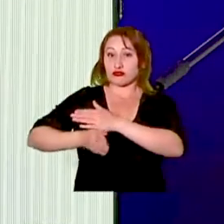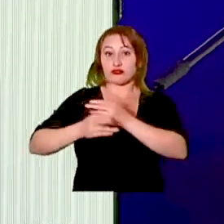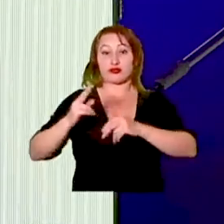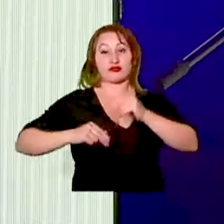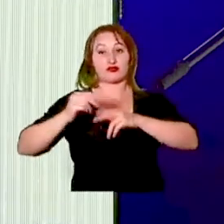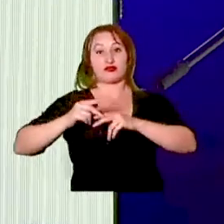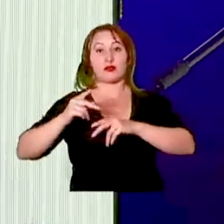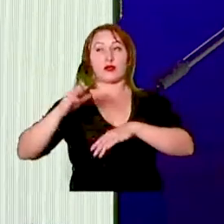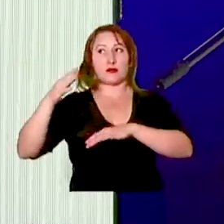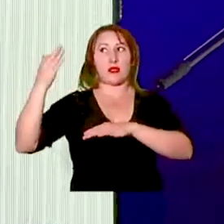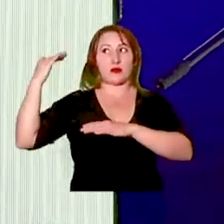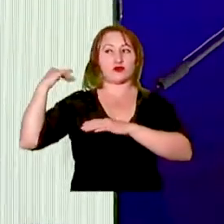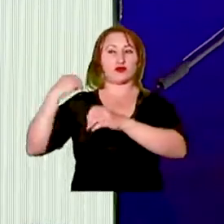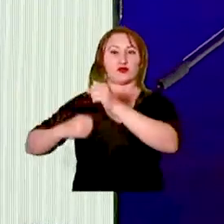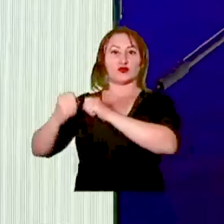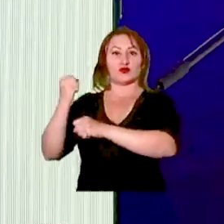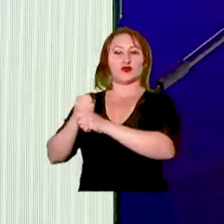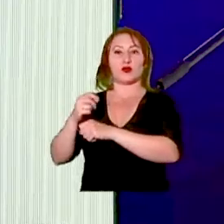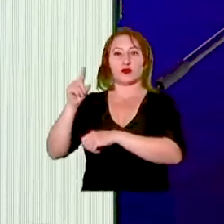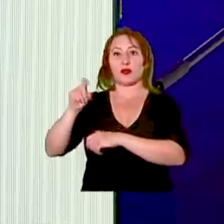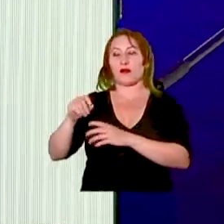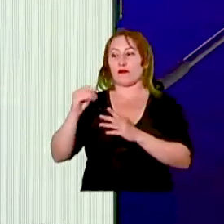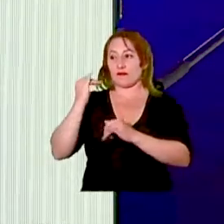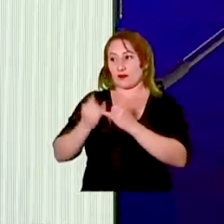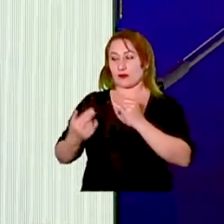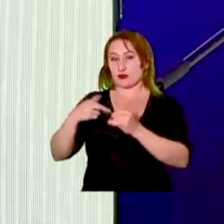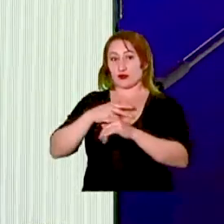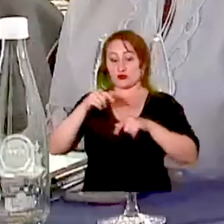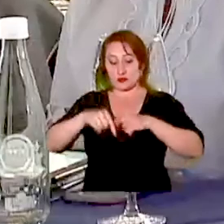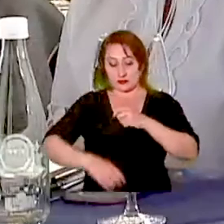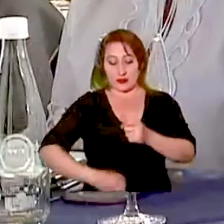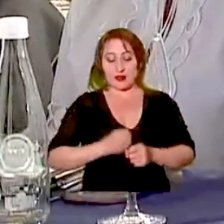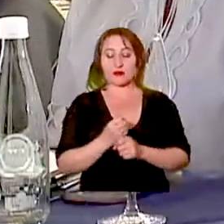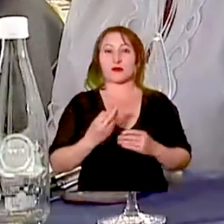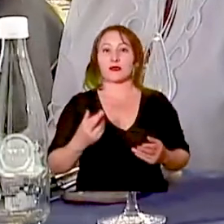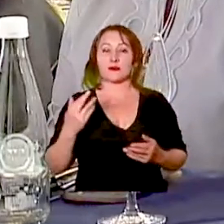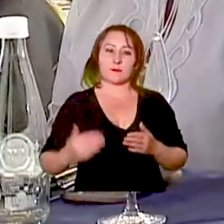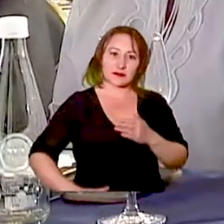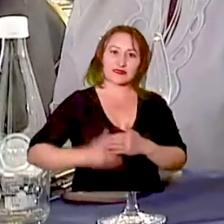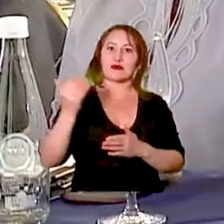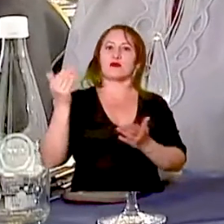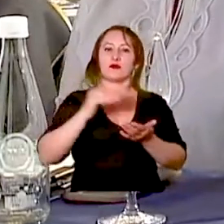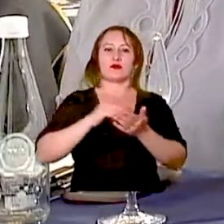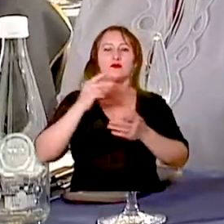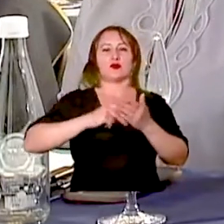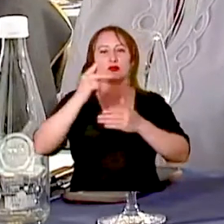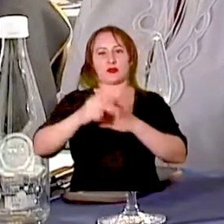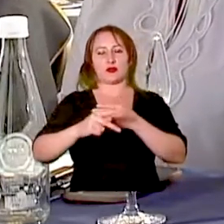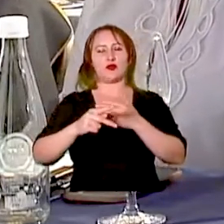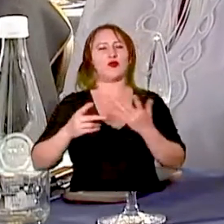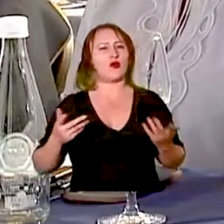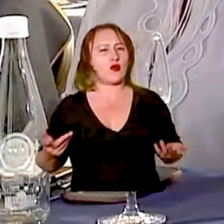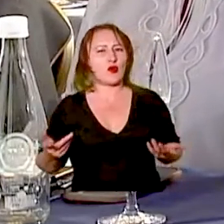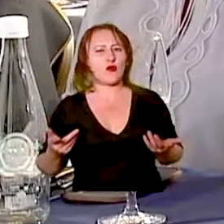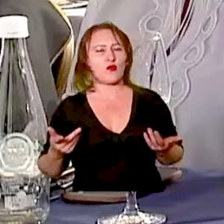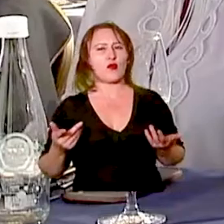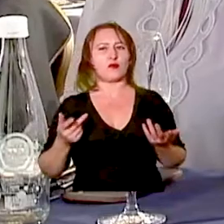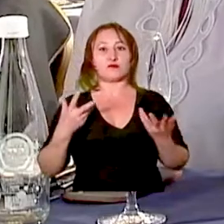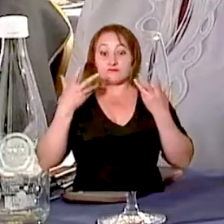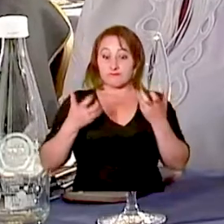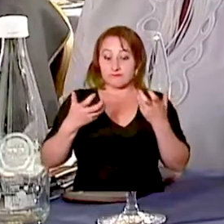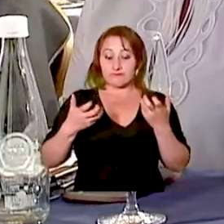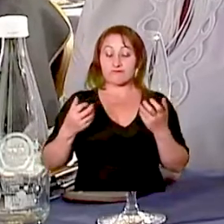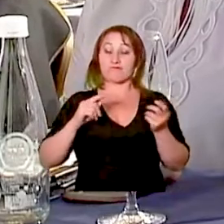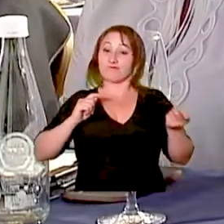BIT desde hace varios años que debe culminar con nosotros este año para reiniciar con un nuevo proyecto en donde